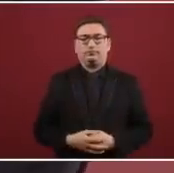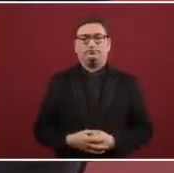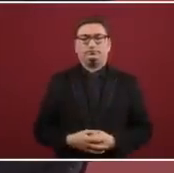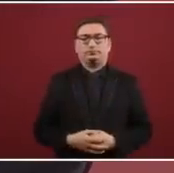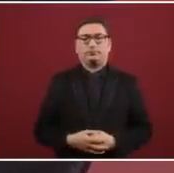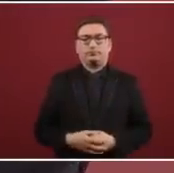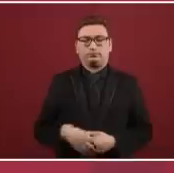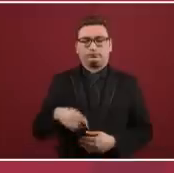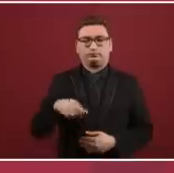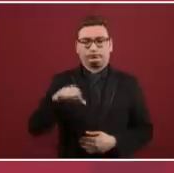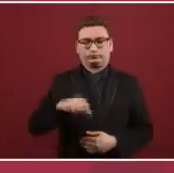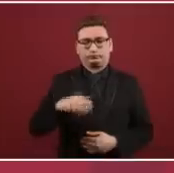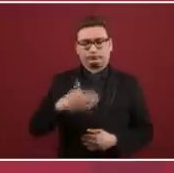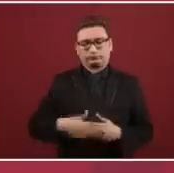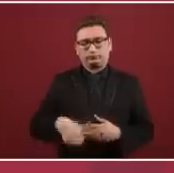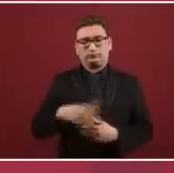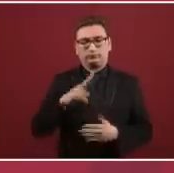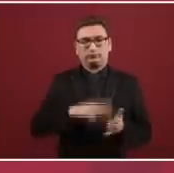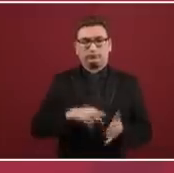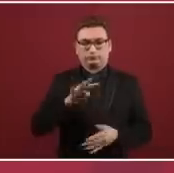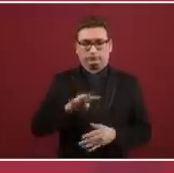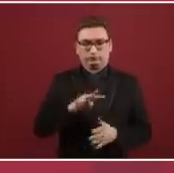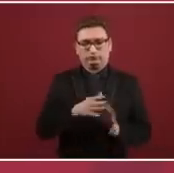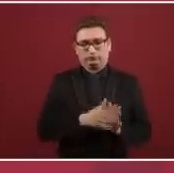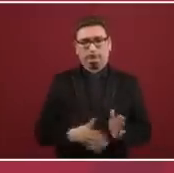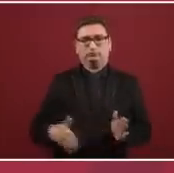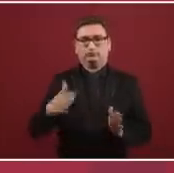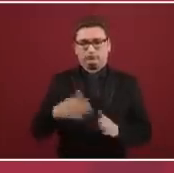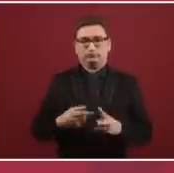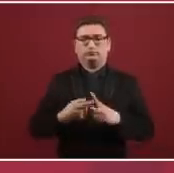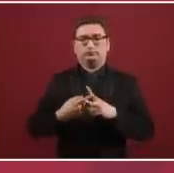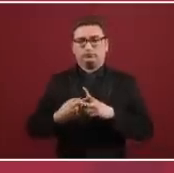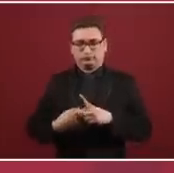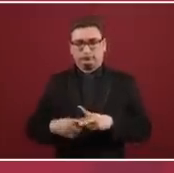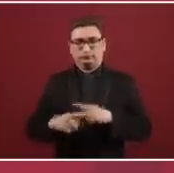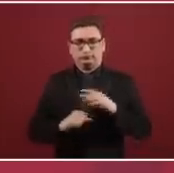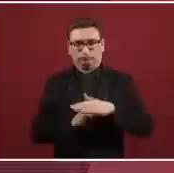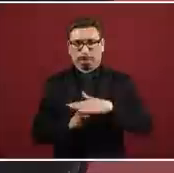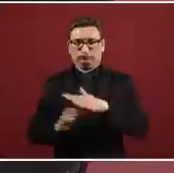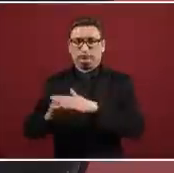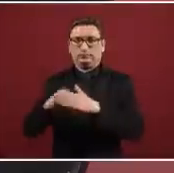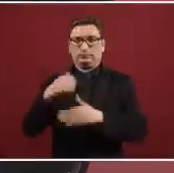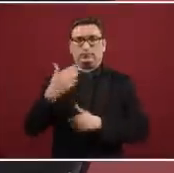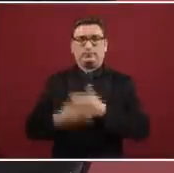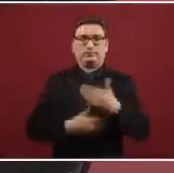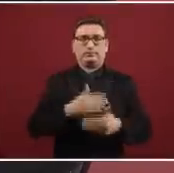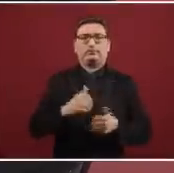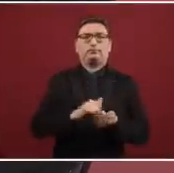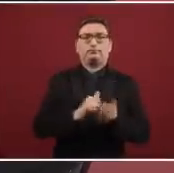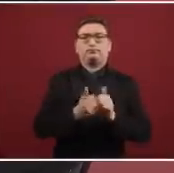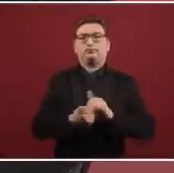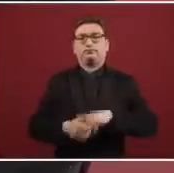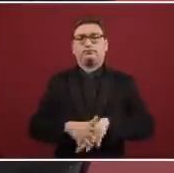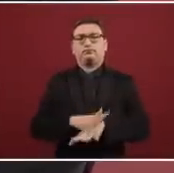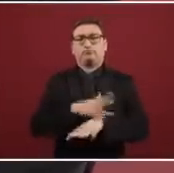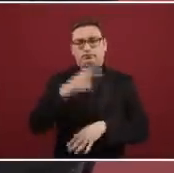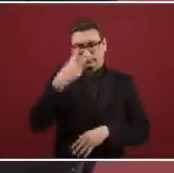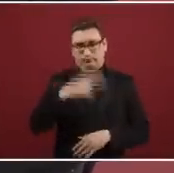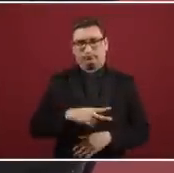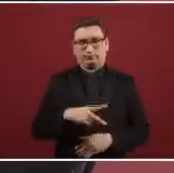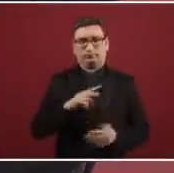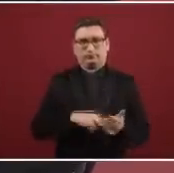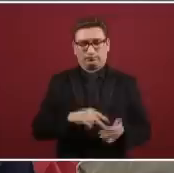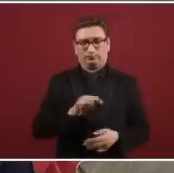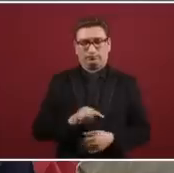año van a quedar sentadas las bases para la transformación de México. Este año.